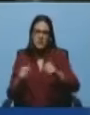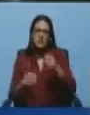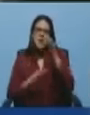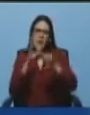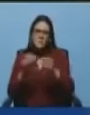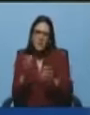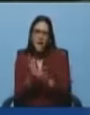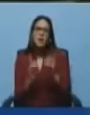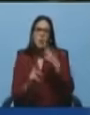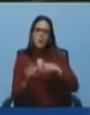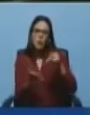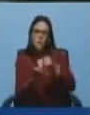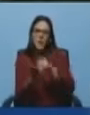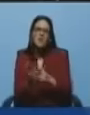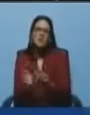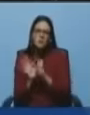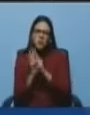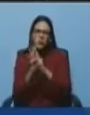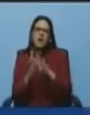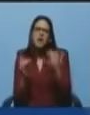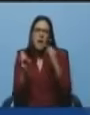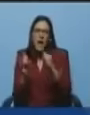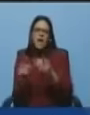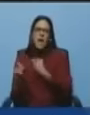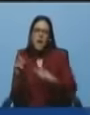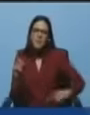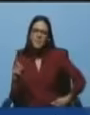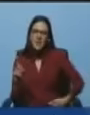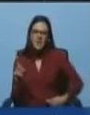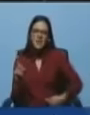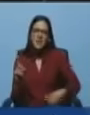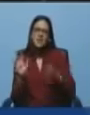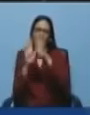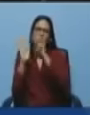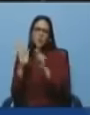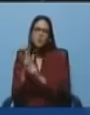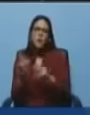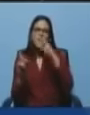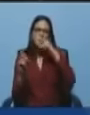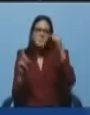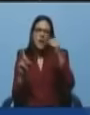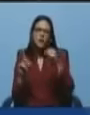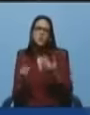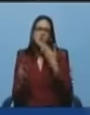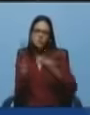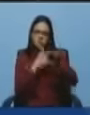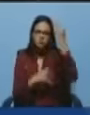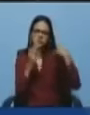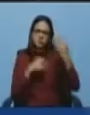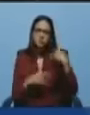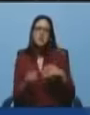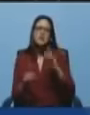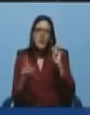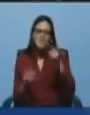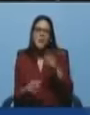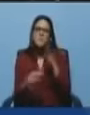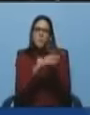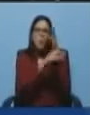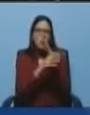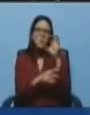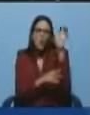esa participación emblemática que tuvo el presidente constitucional Nicolás Maduro en Johannesburgo, en Sudáfrica,